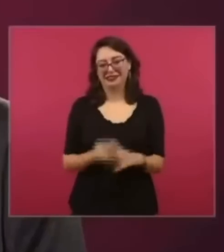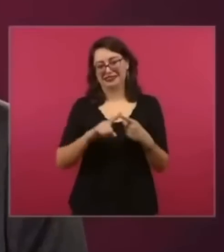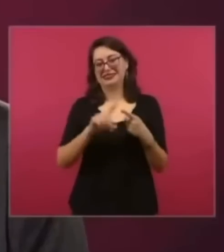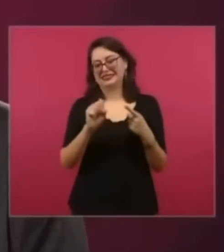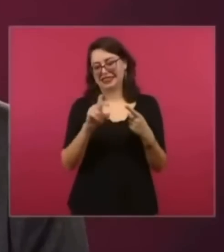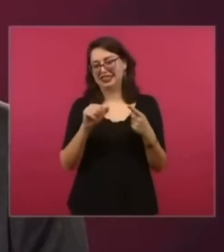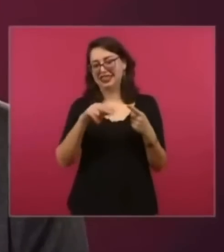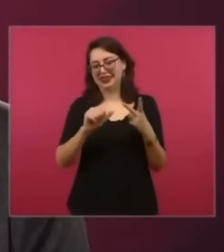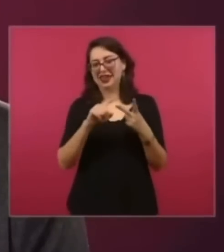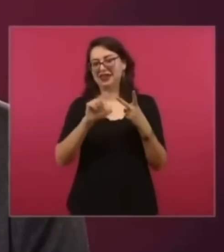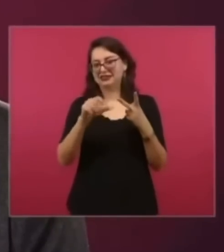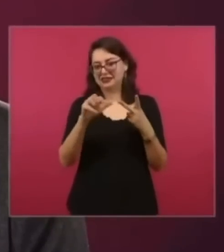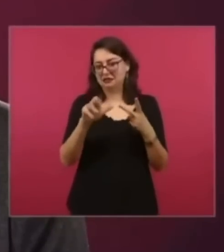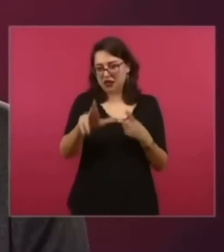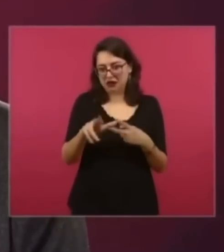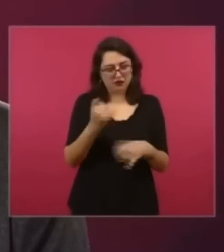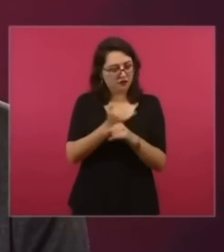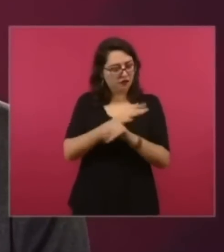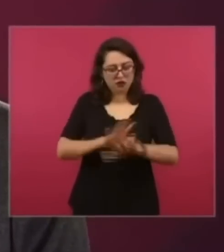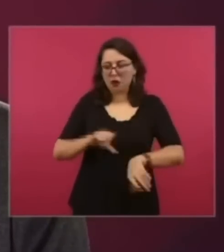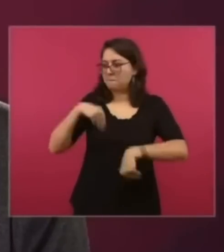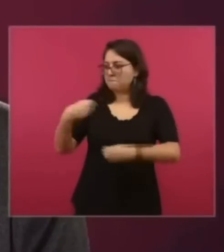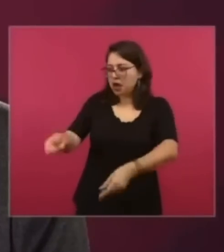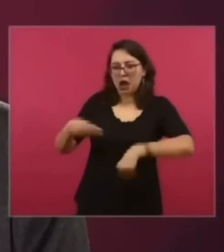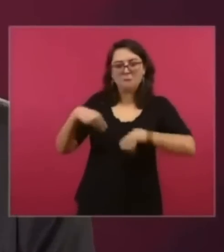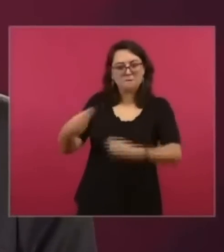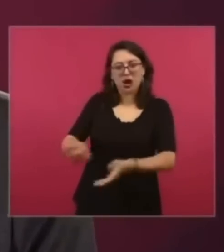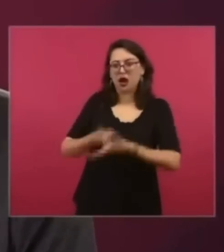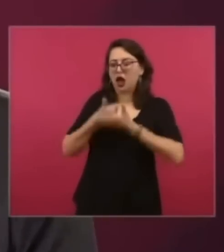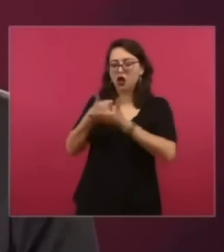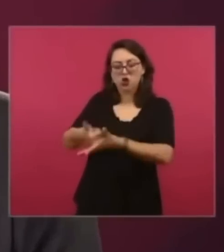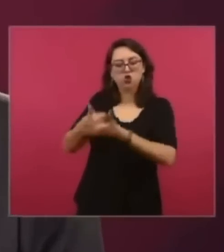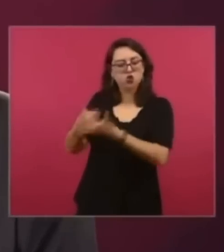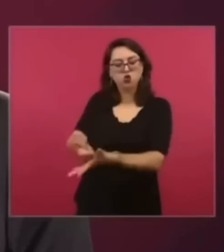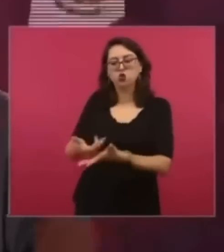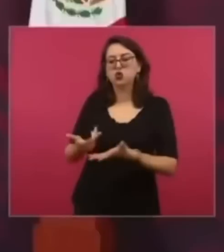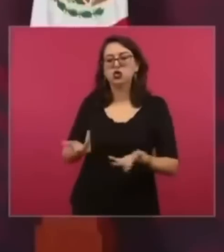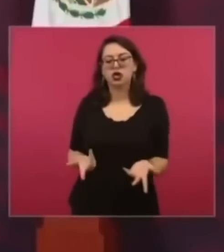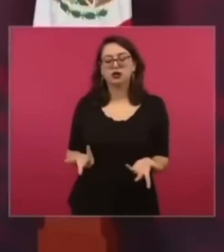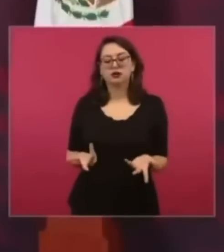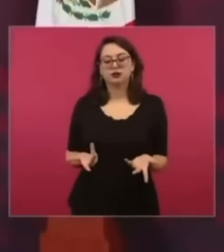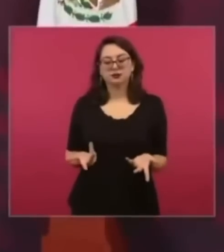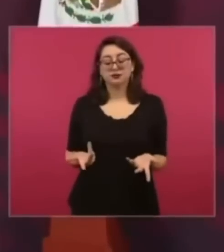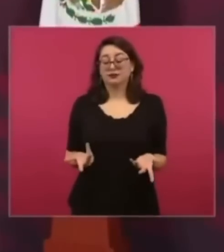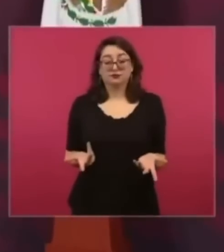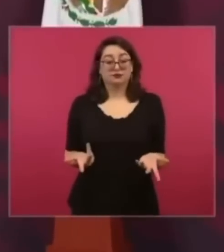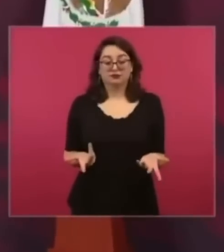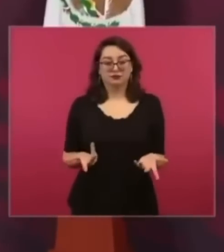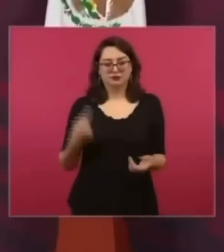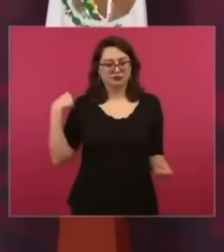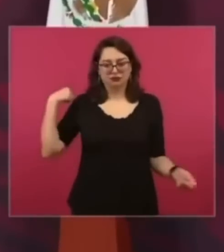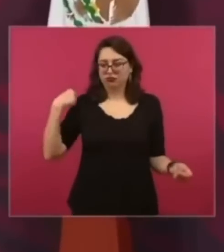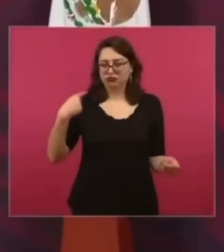pues había después de ocho años de ocurridos los hechos apenas